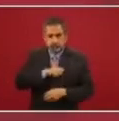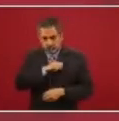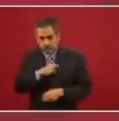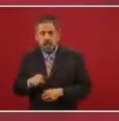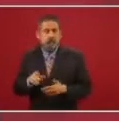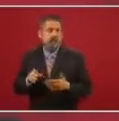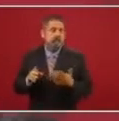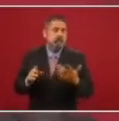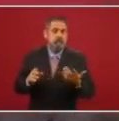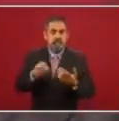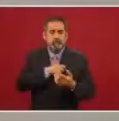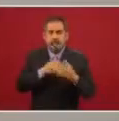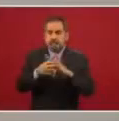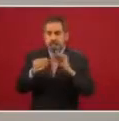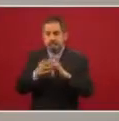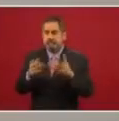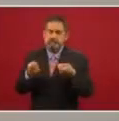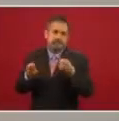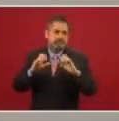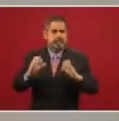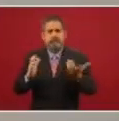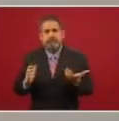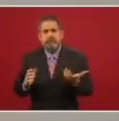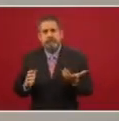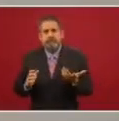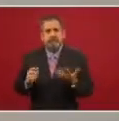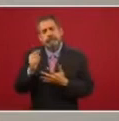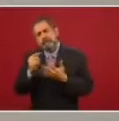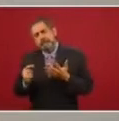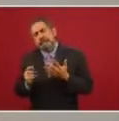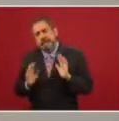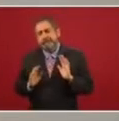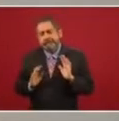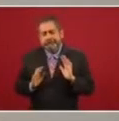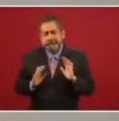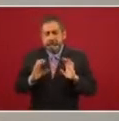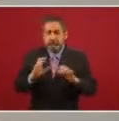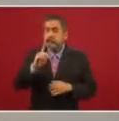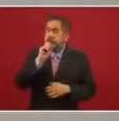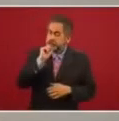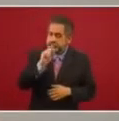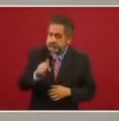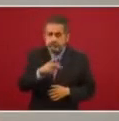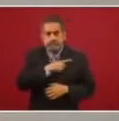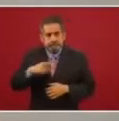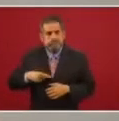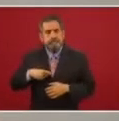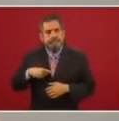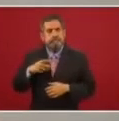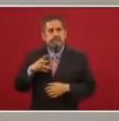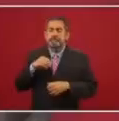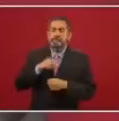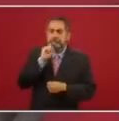las medidas de salud pública la contención la identificación de casos estudio los contactos etcétera incluye implica también o involucra